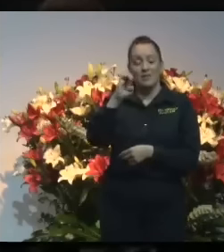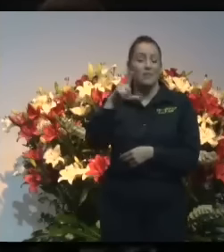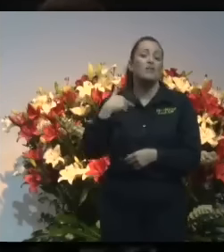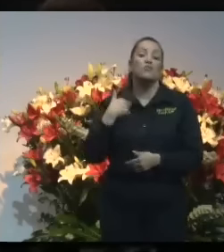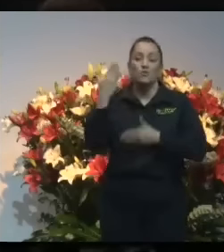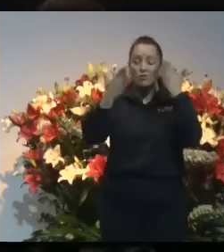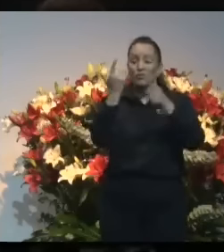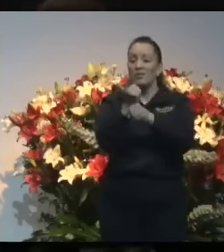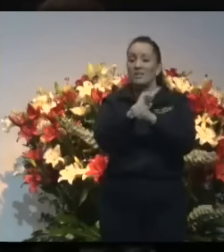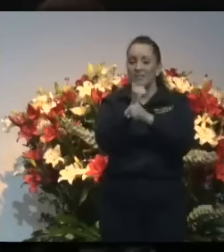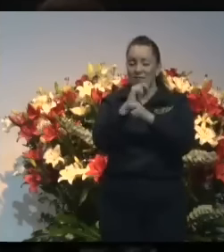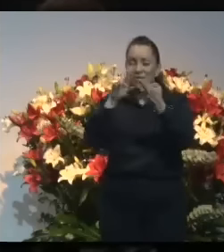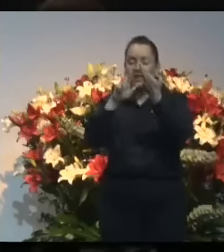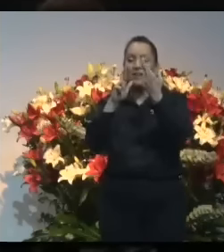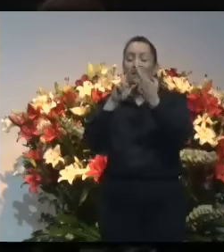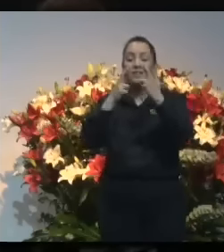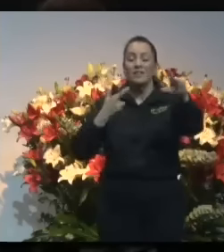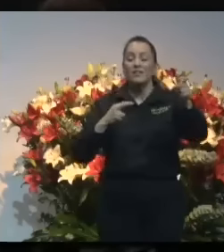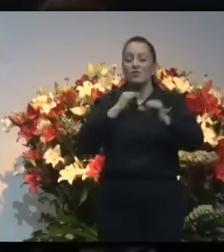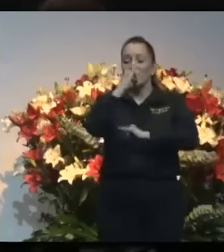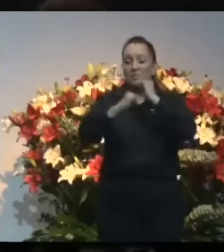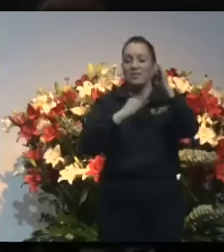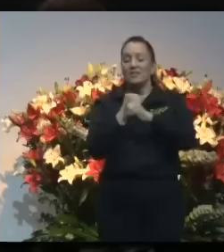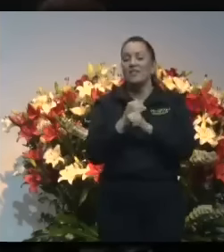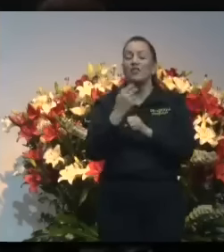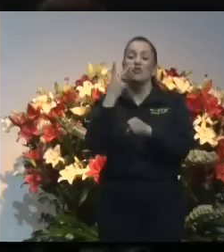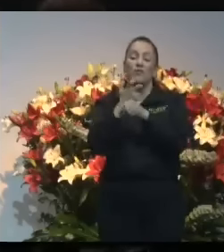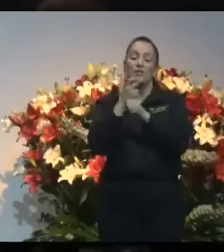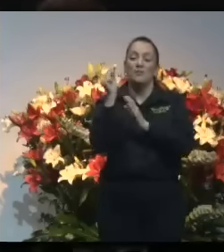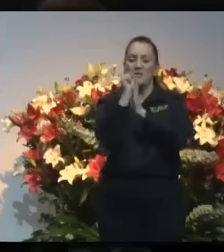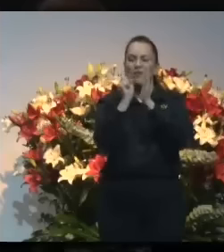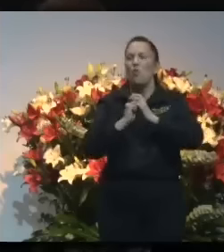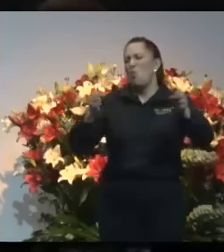estudiante de la licenciatura en Relaciones Internacionales de octavo semestre.